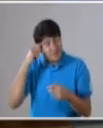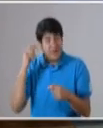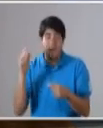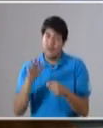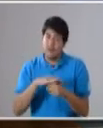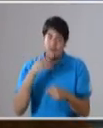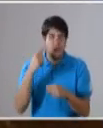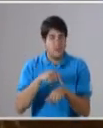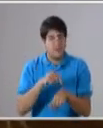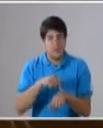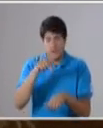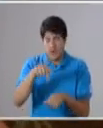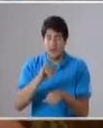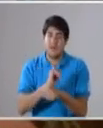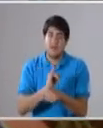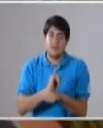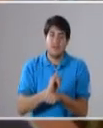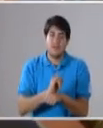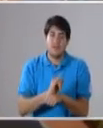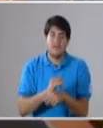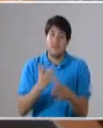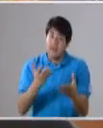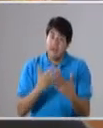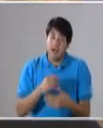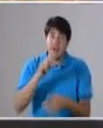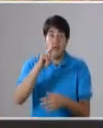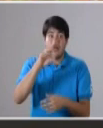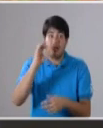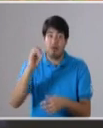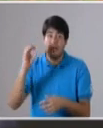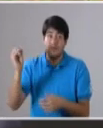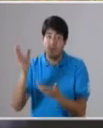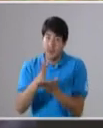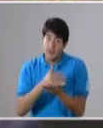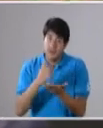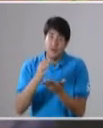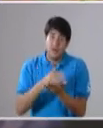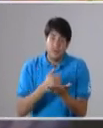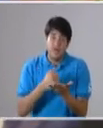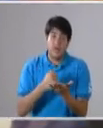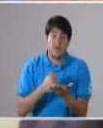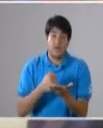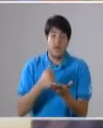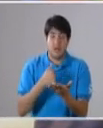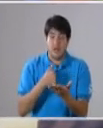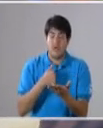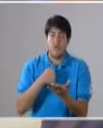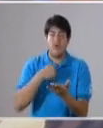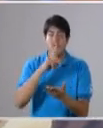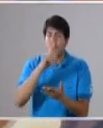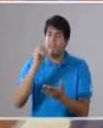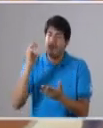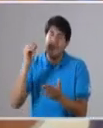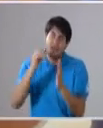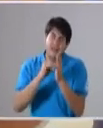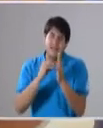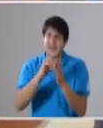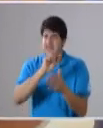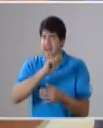de ofrenda, y yo, mi presupuesto en ese tiempo era como de 1,000 pesos, y yo tengo mi indemnización junto y voy a agarrar